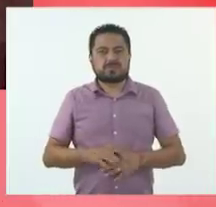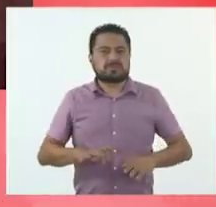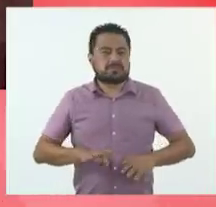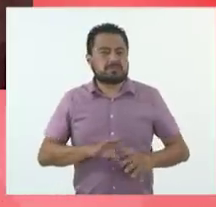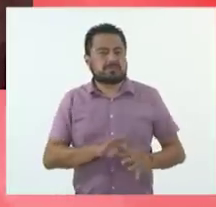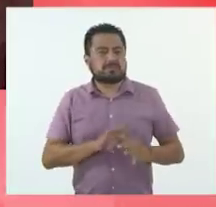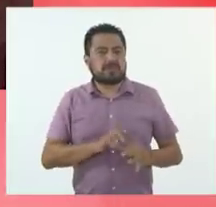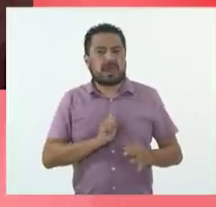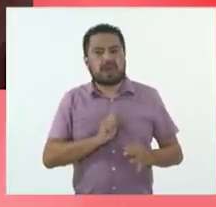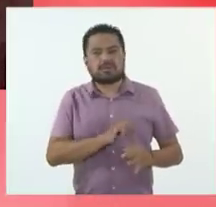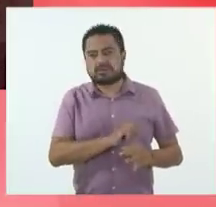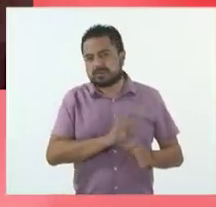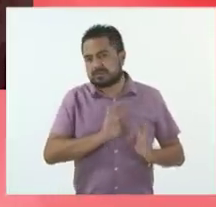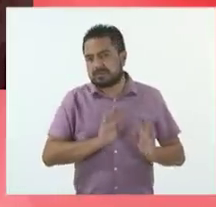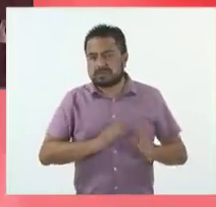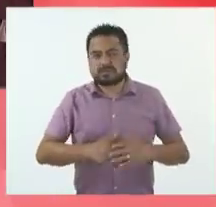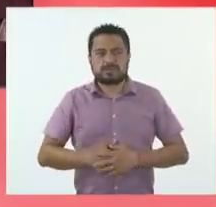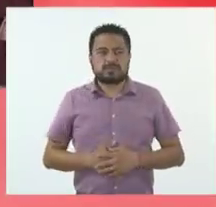semejando este vientre materno.